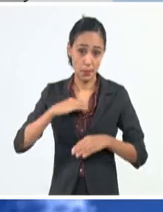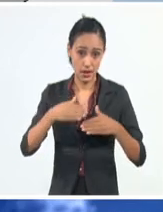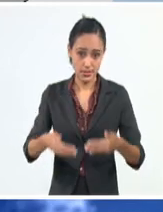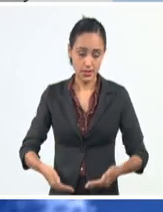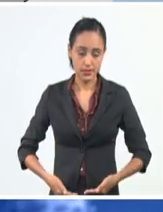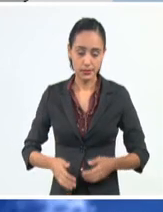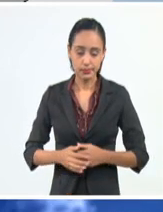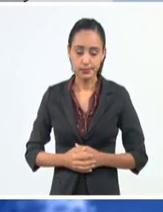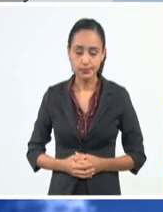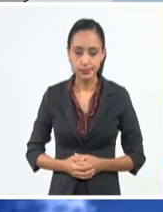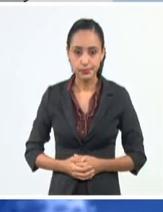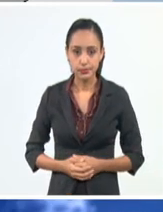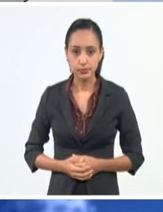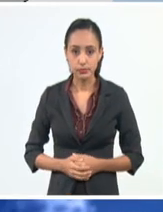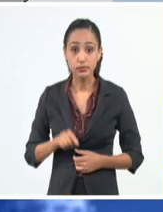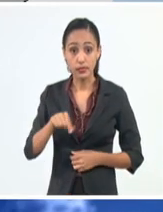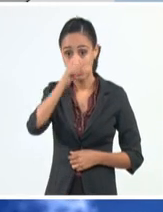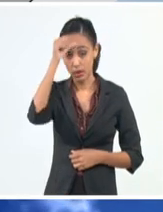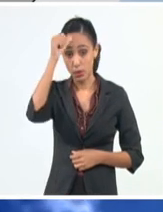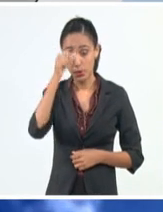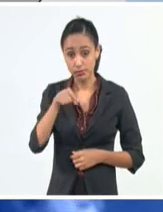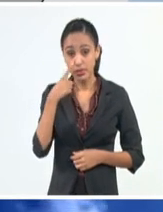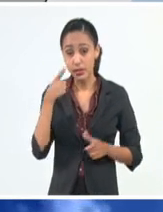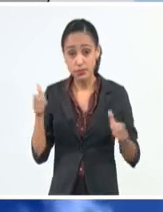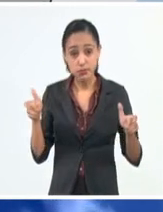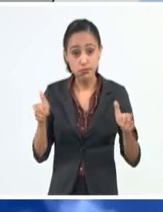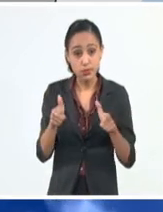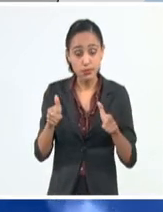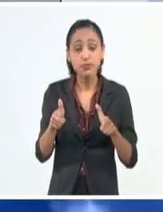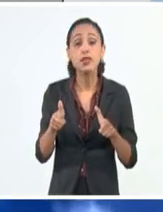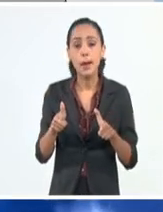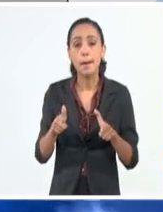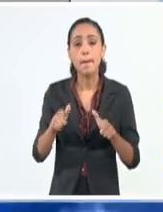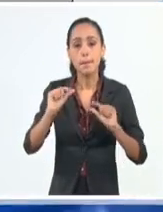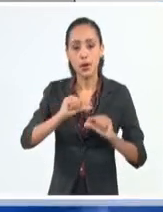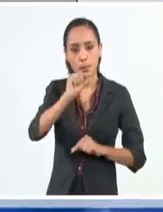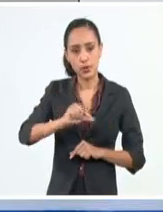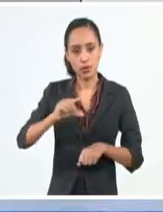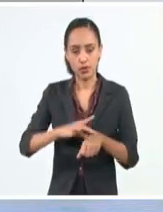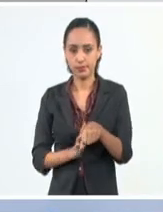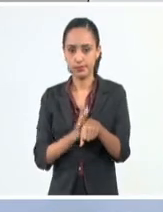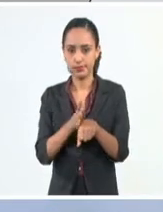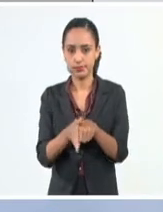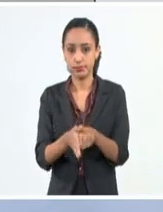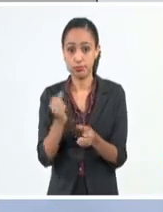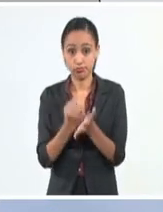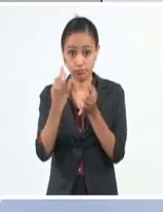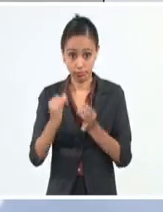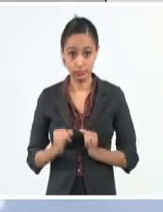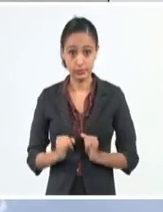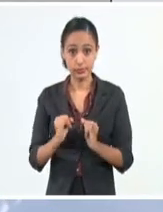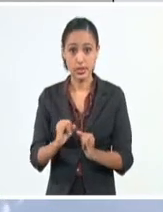Domingo se aprecia nuevamente la disminución en el número de casos de COVID-19. Se confirmaron